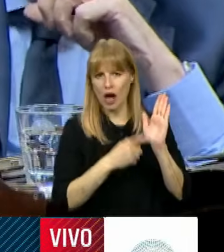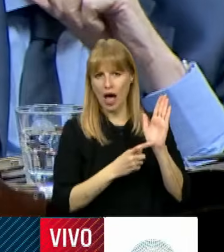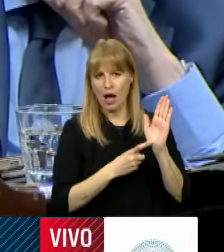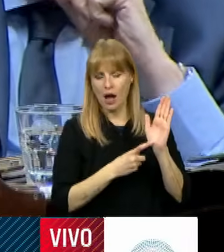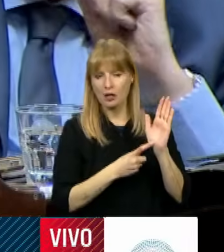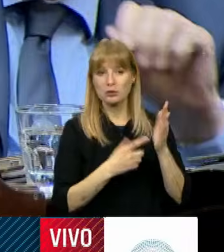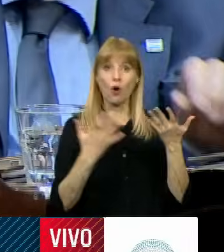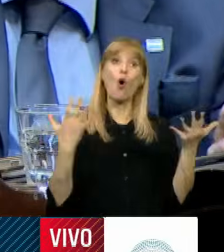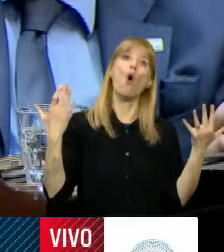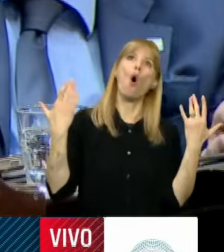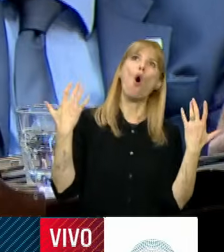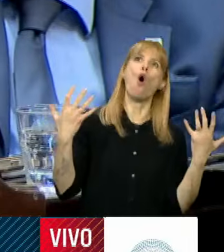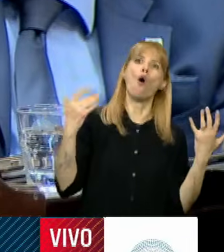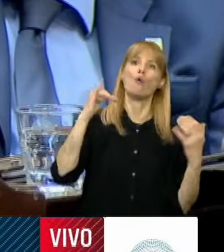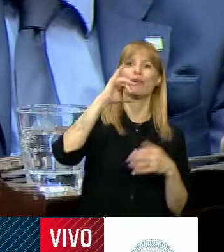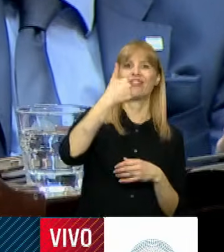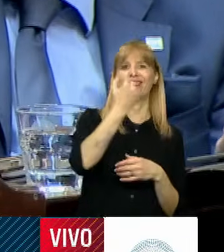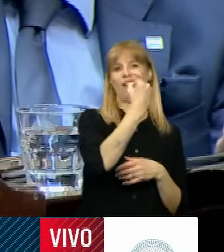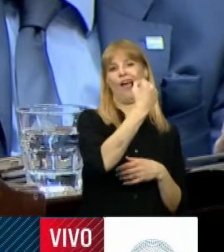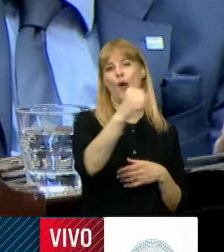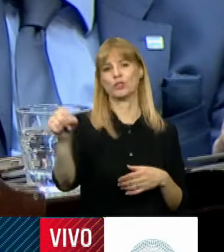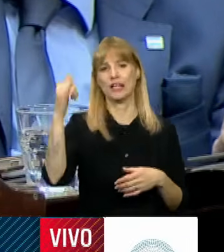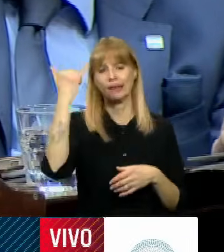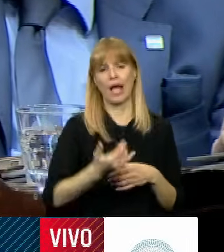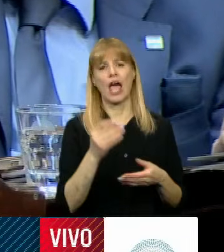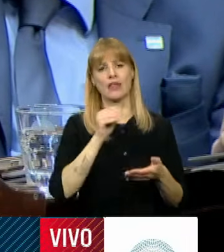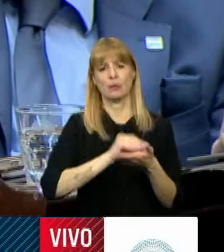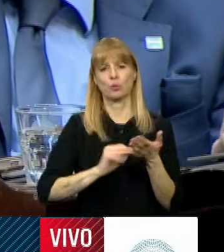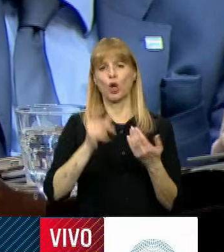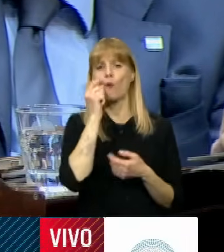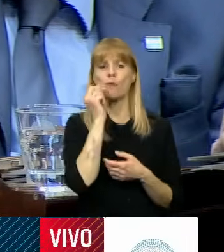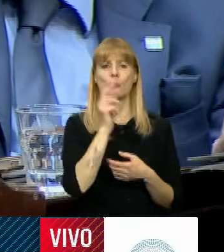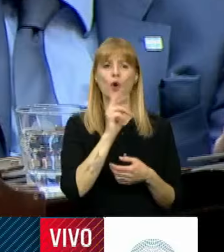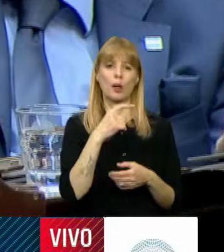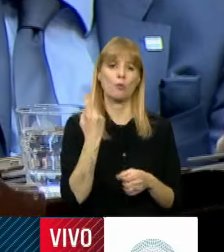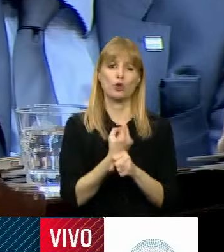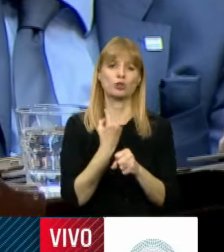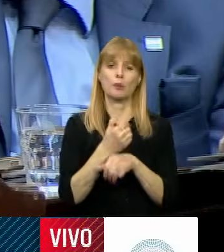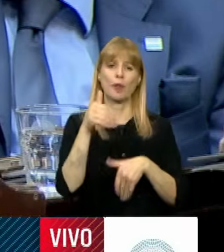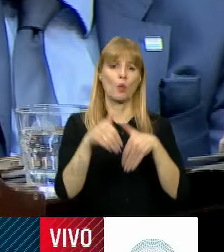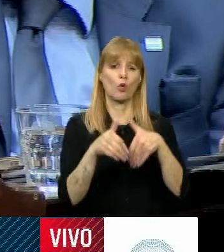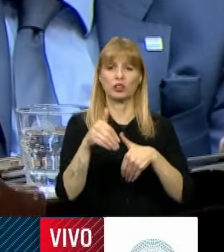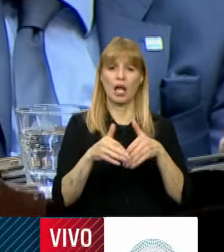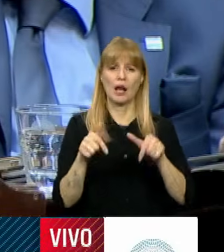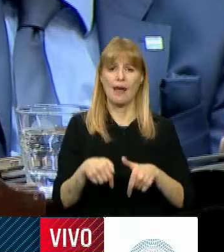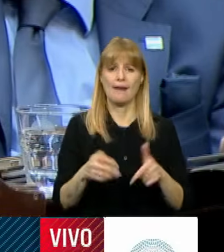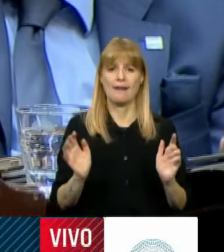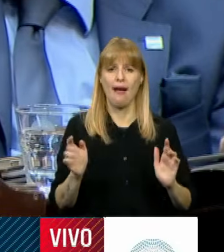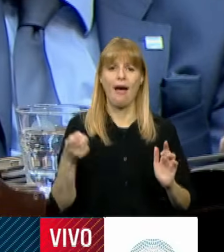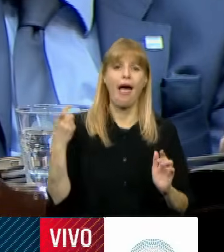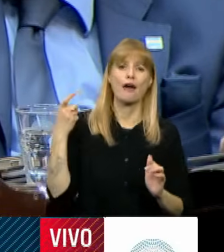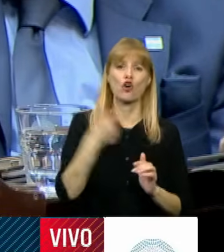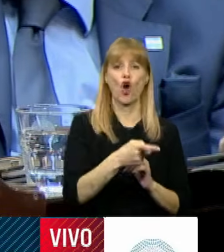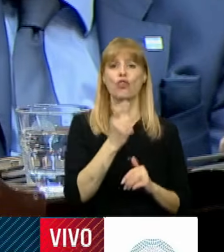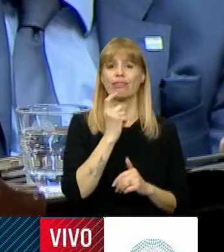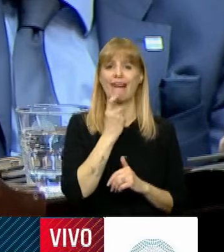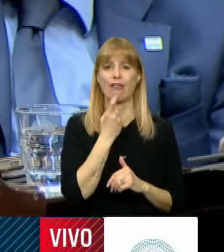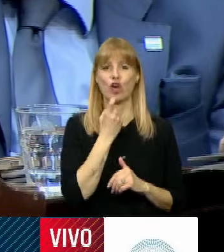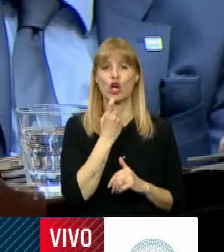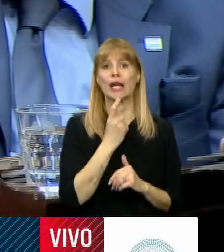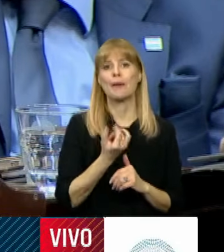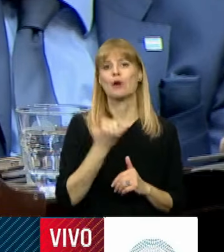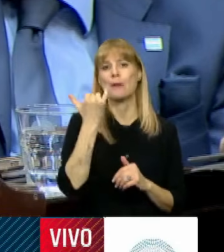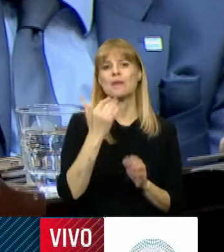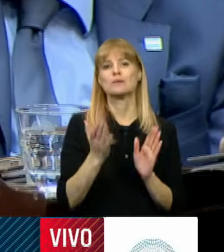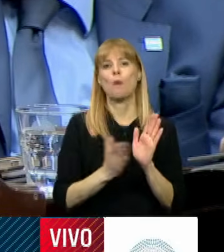algunas ausencias, porque miren, hay diputados que hoy no podrían estar votando acá en contra de Adorni, porque tienen